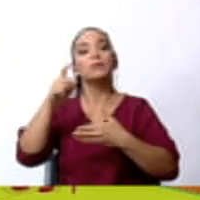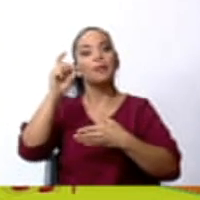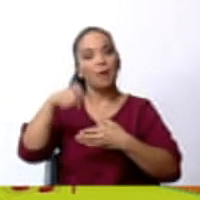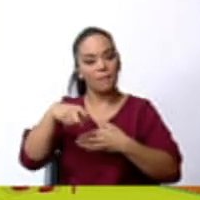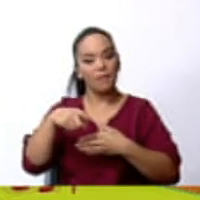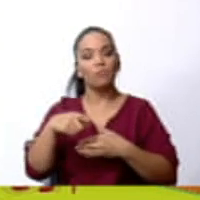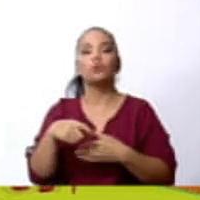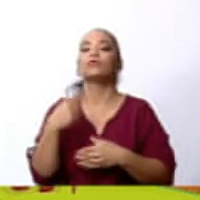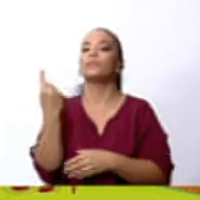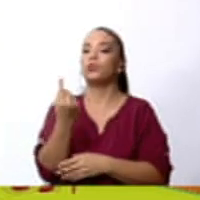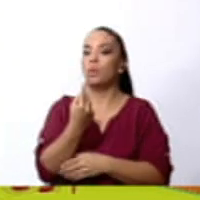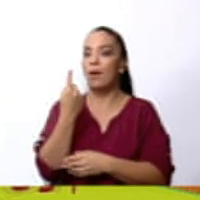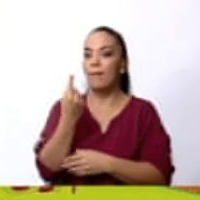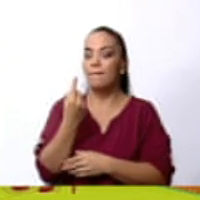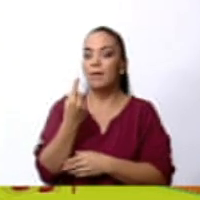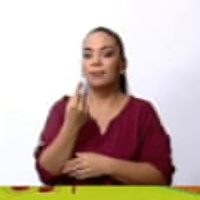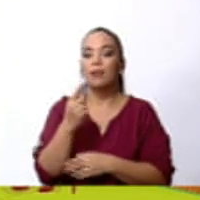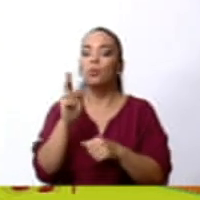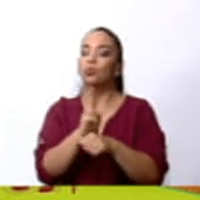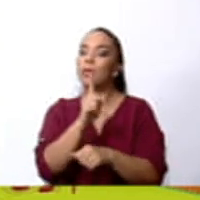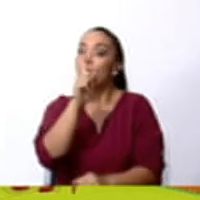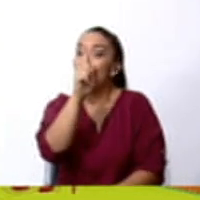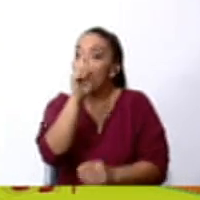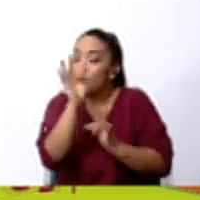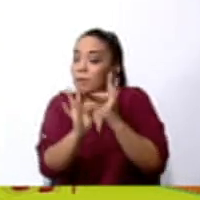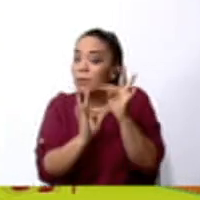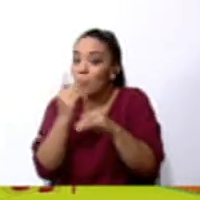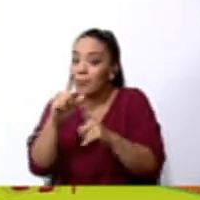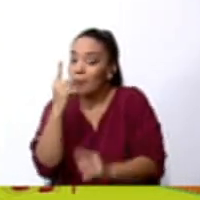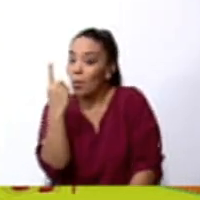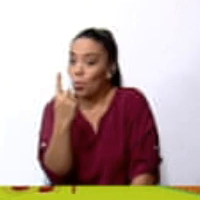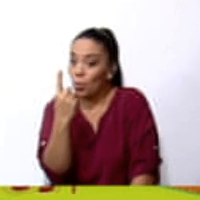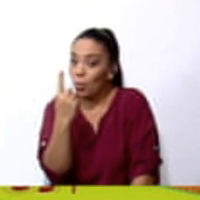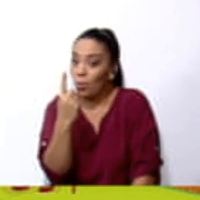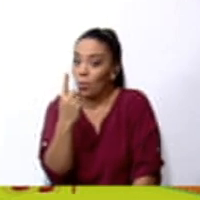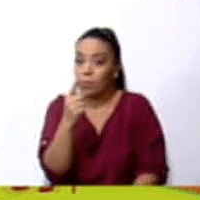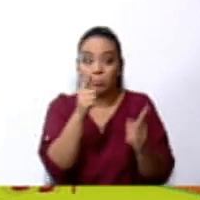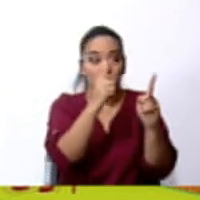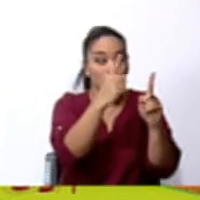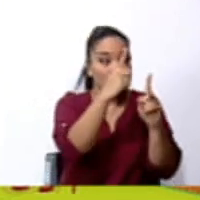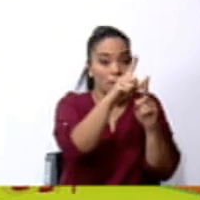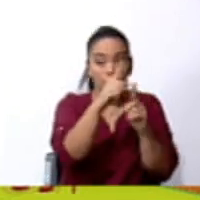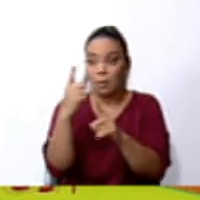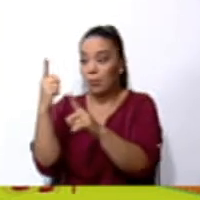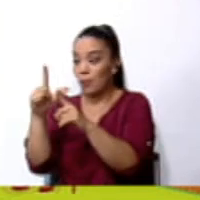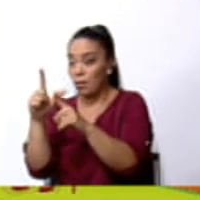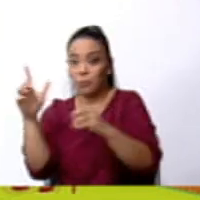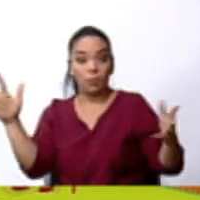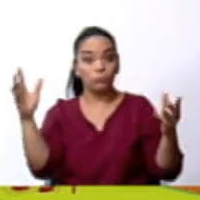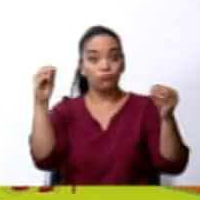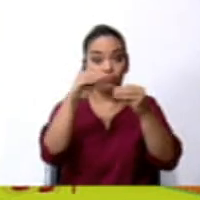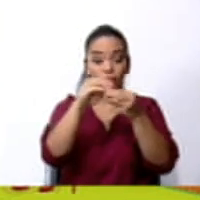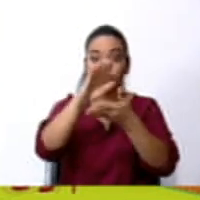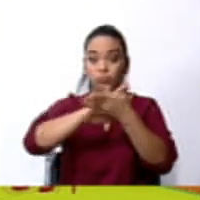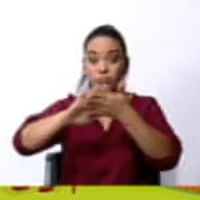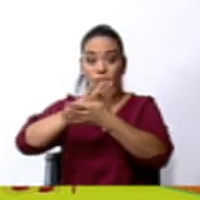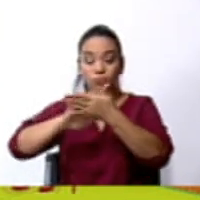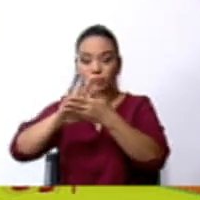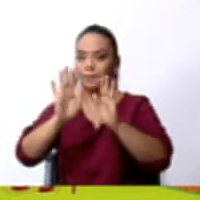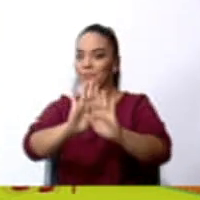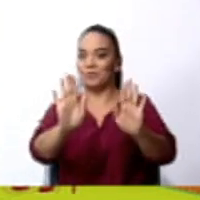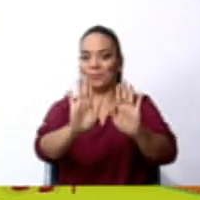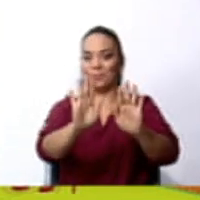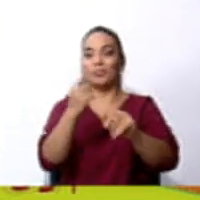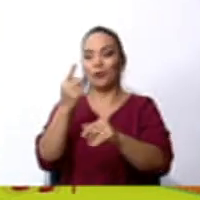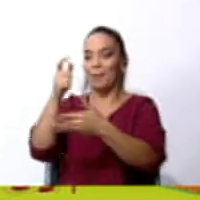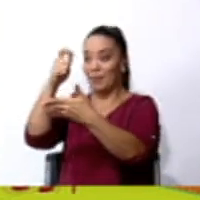tomar solamente un tipo de letra. No podemos mezclar. Si yo voy a escribir en letra cursiva, solo lo hago en